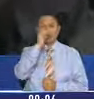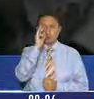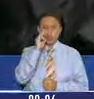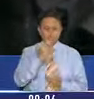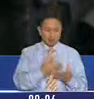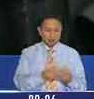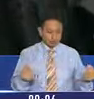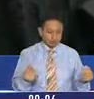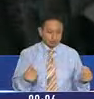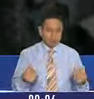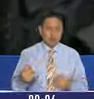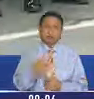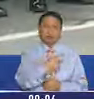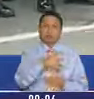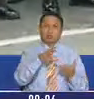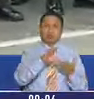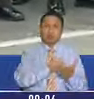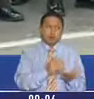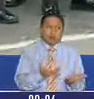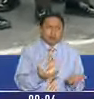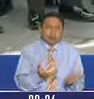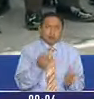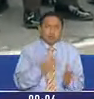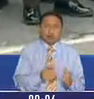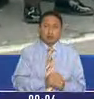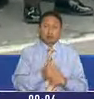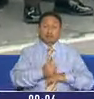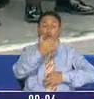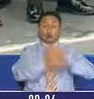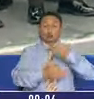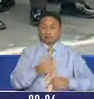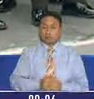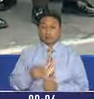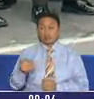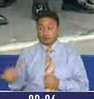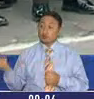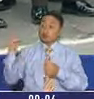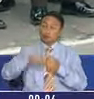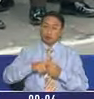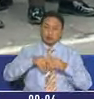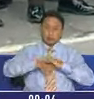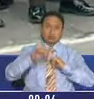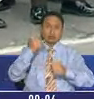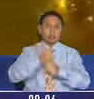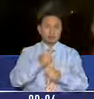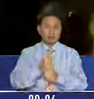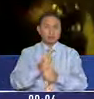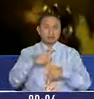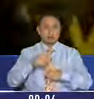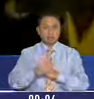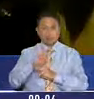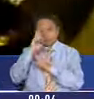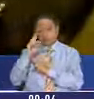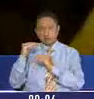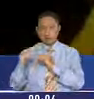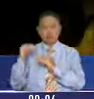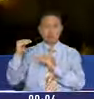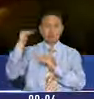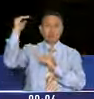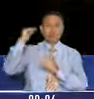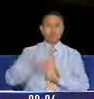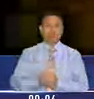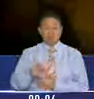a fiscalización registrada en Napo y que por orden judicial deben ser reincorporados respetando los ascensos y el reintegro